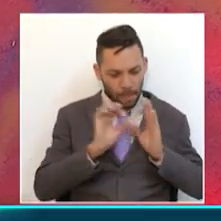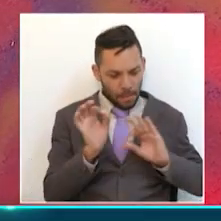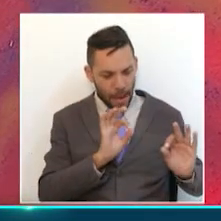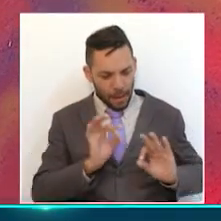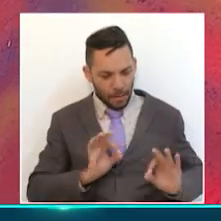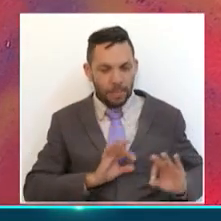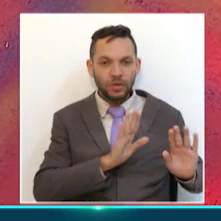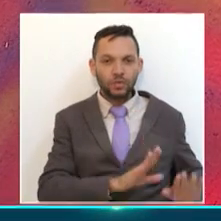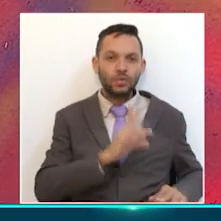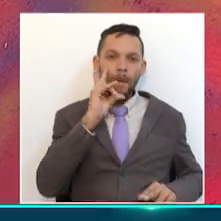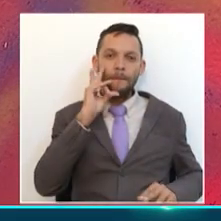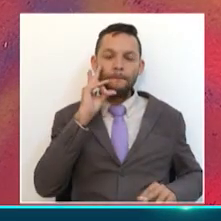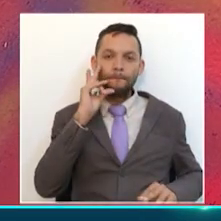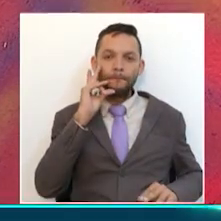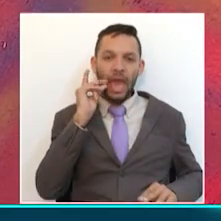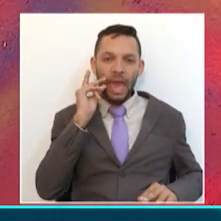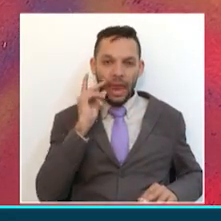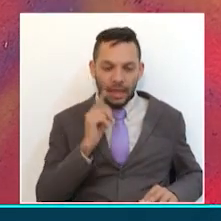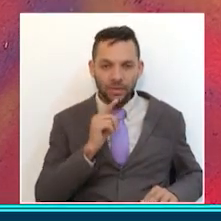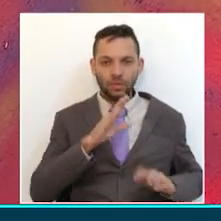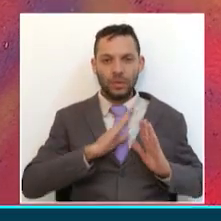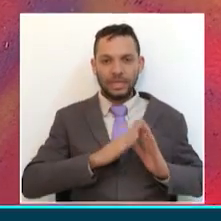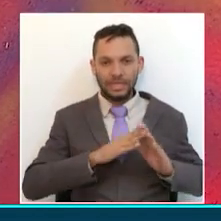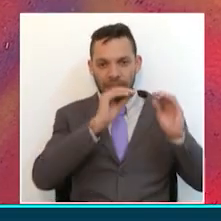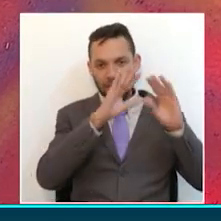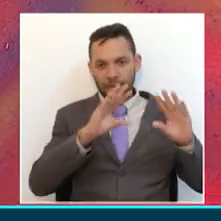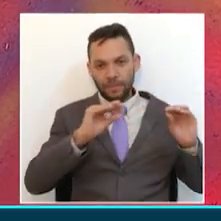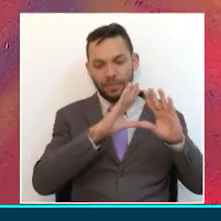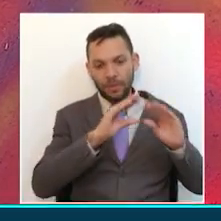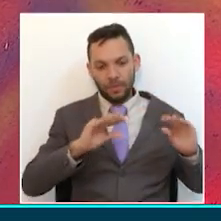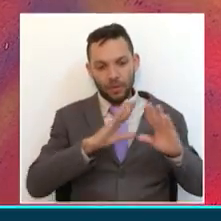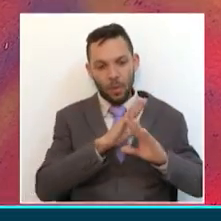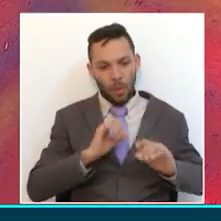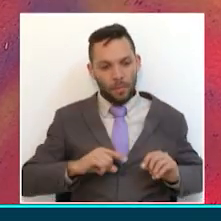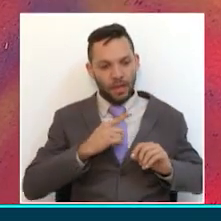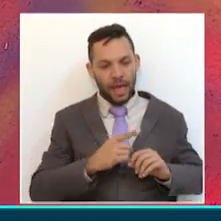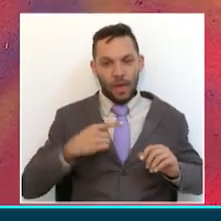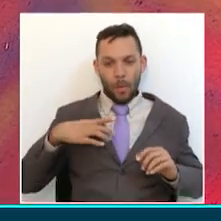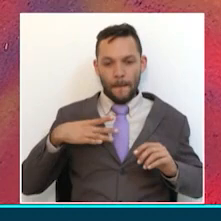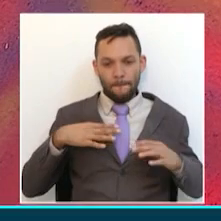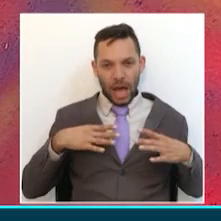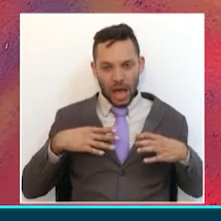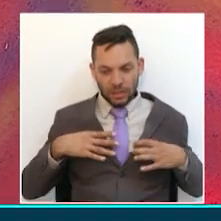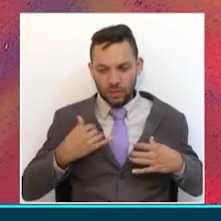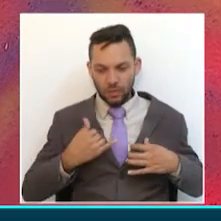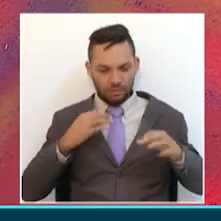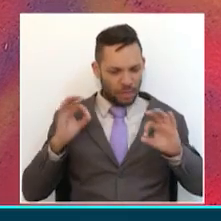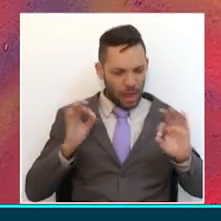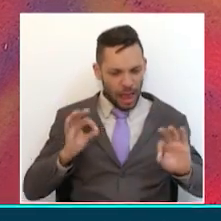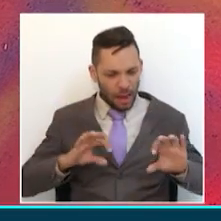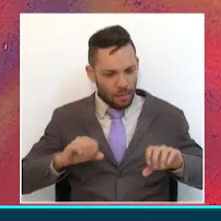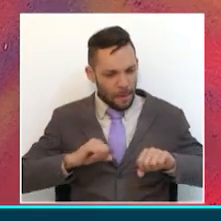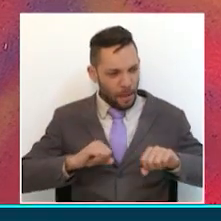Pereira para este mes de diciembre. Tendremos unas vacaciones que ofrece el Centro Colombo Americano, llenas de